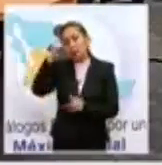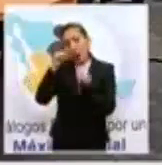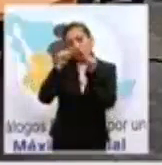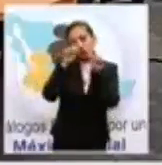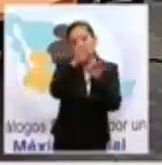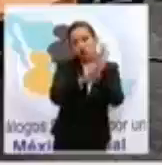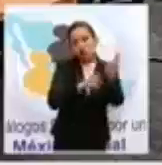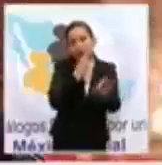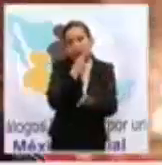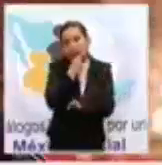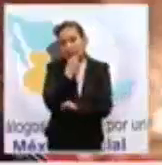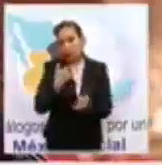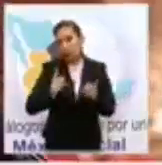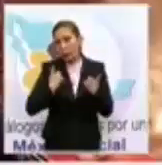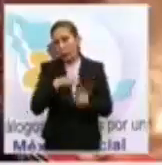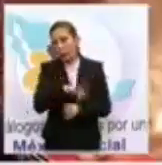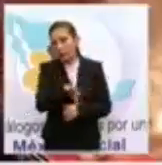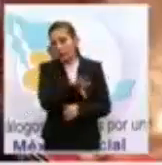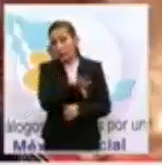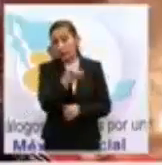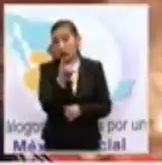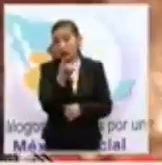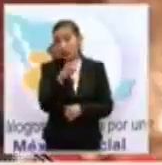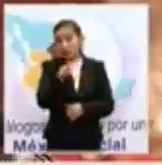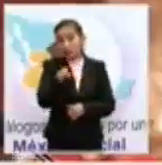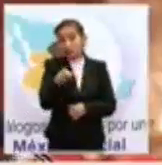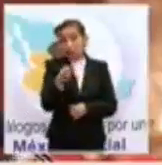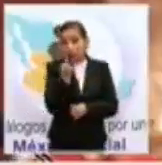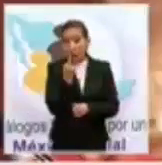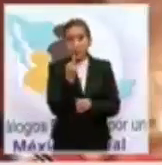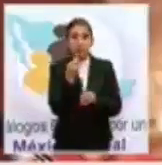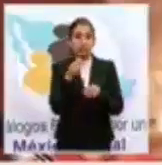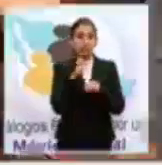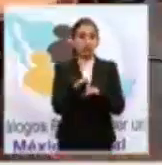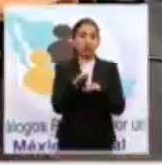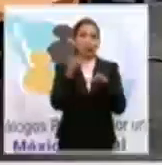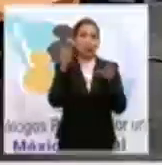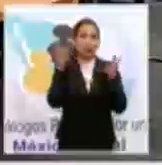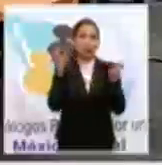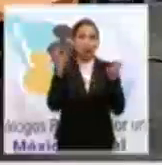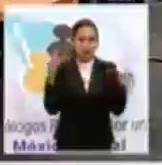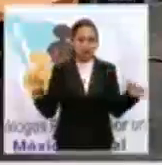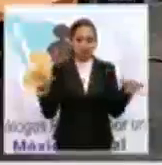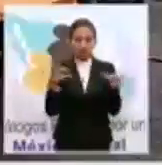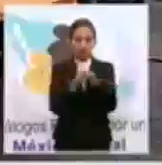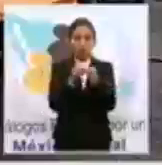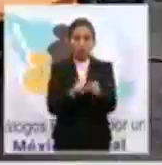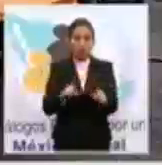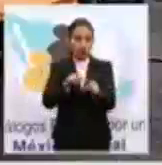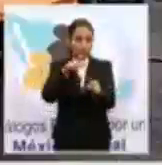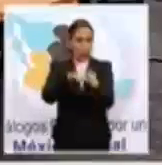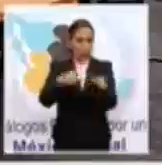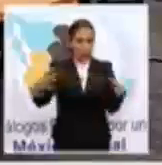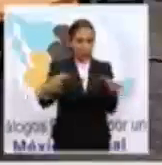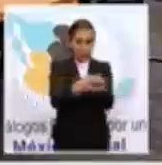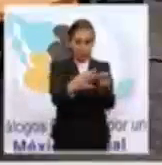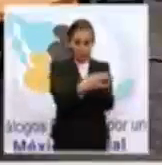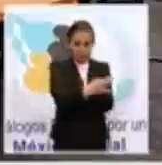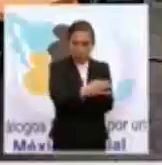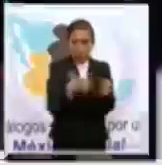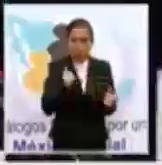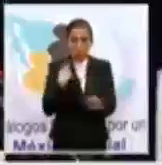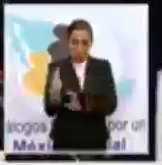materia de niñez y adolescencia, y parte de eso tiene que ver con el aspecto de la cohesión social. Entonces, la pregunta